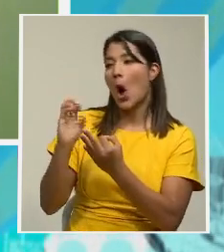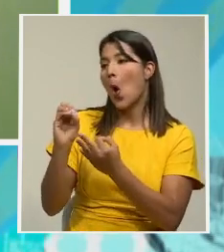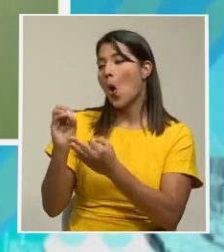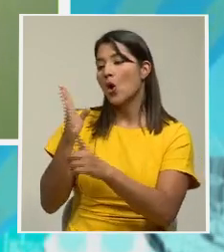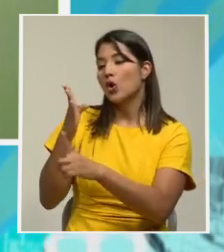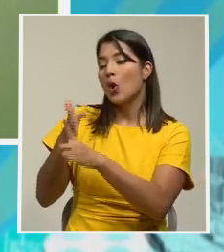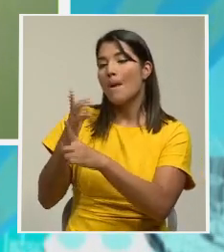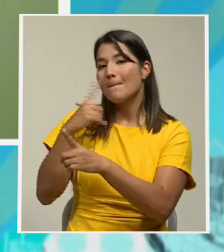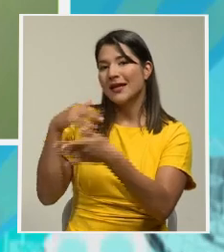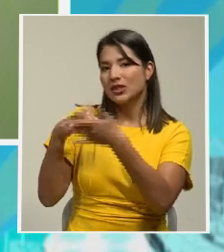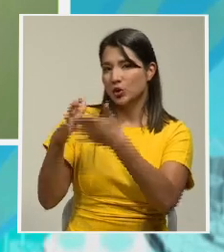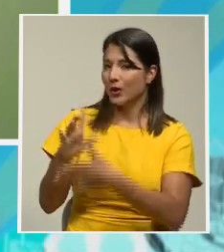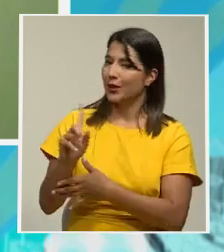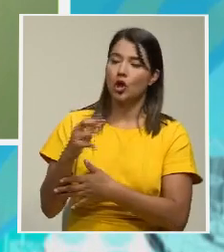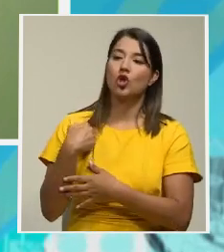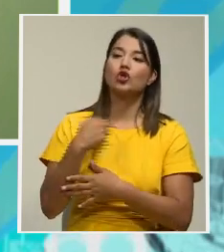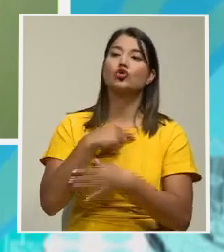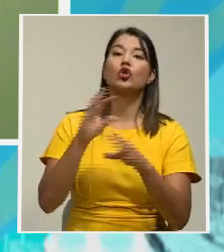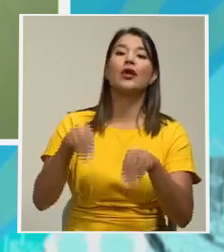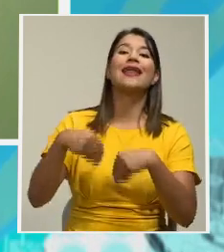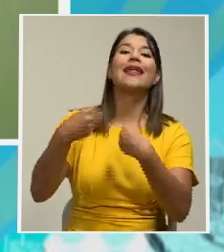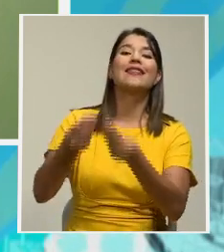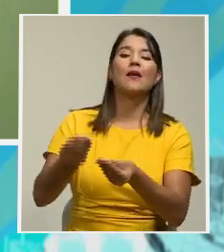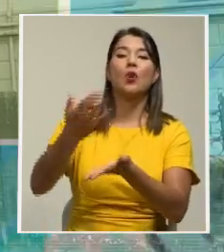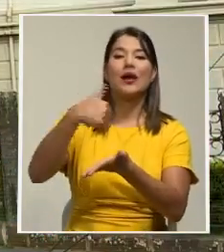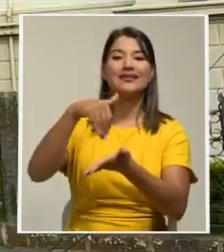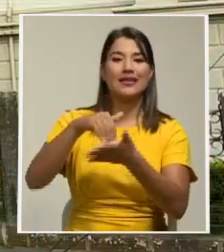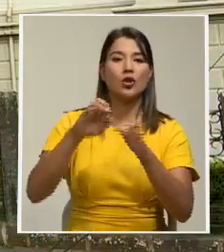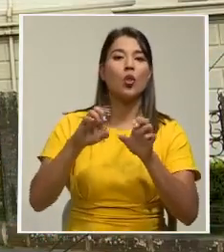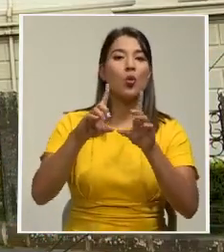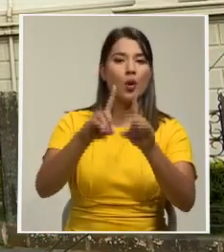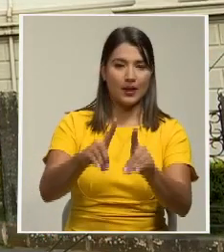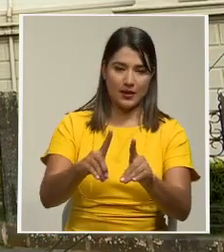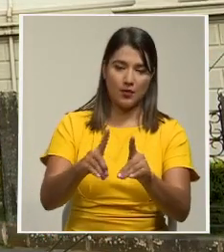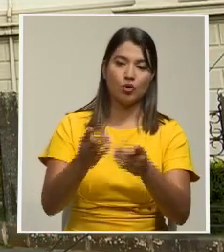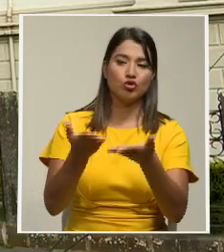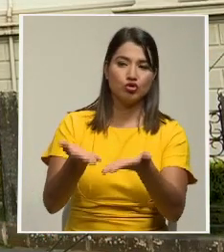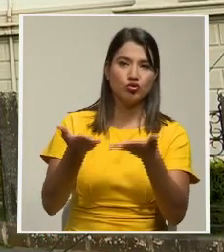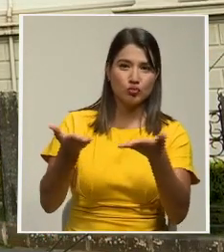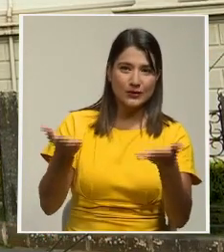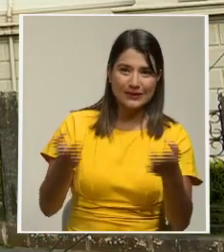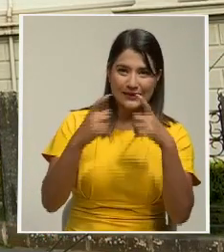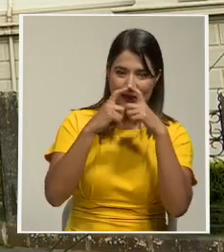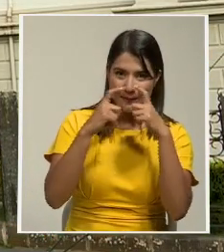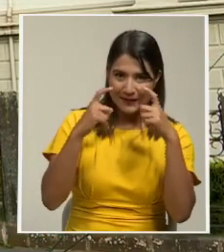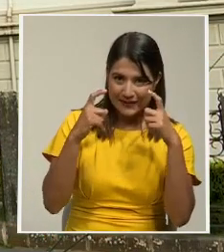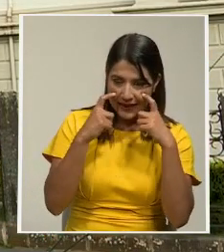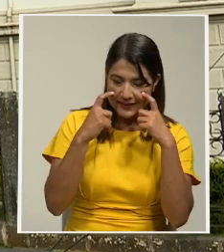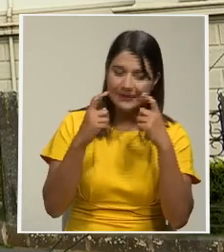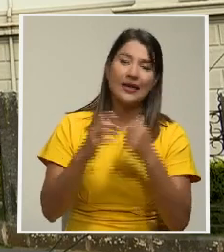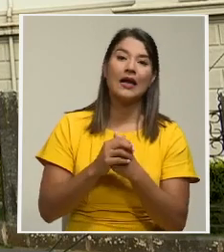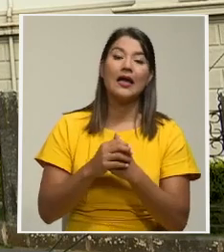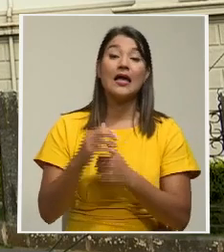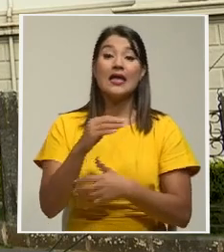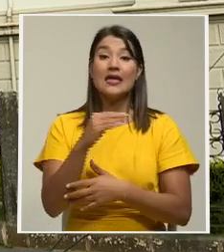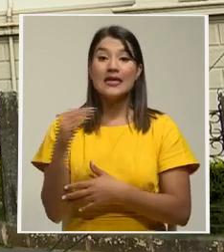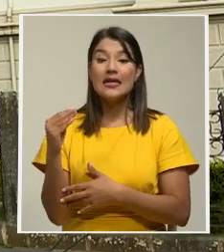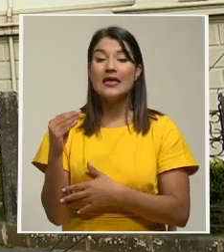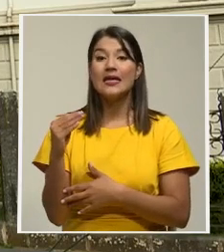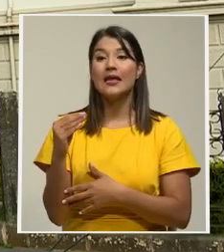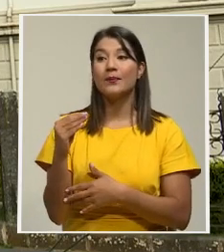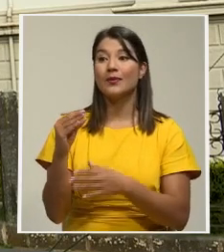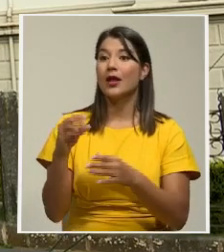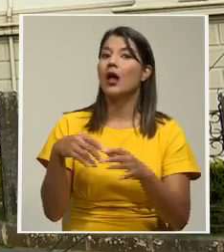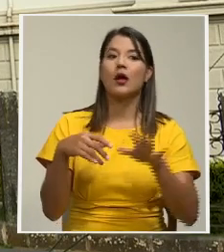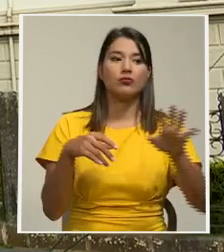la distribución de suministros, de mascarillas, se hace por centro educativo y la población es escogida